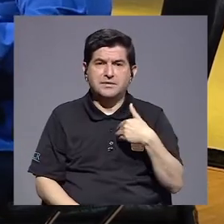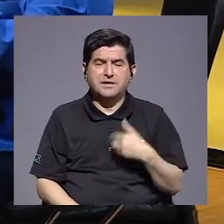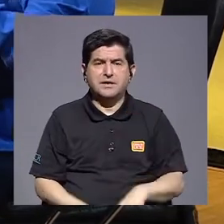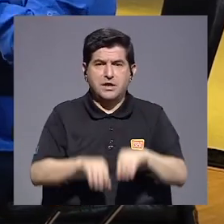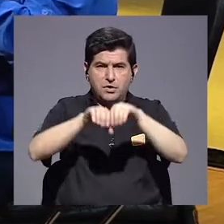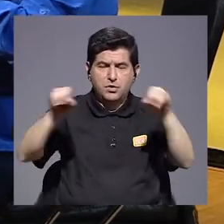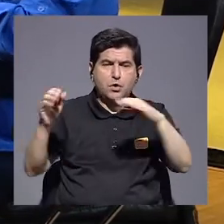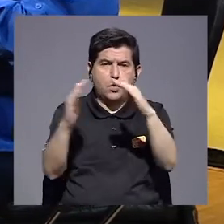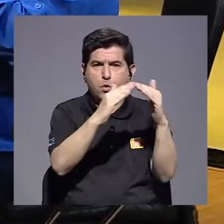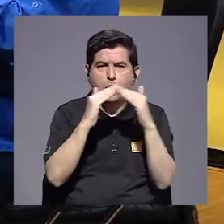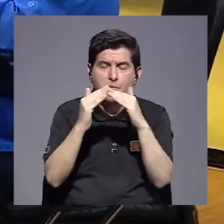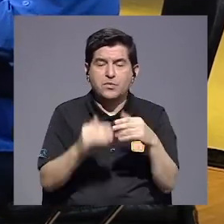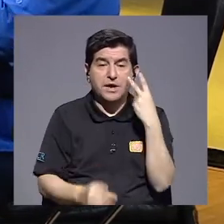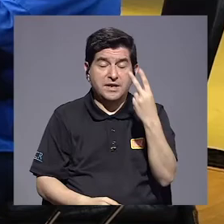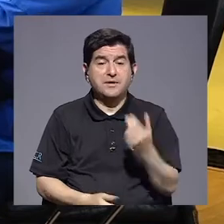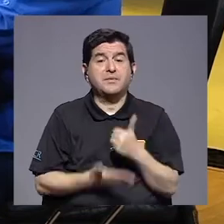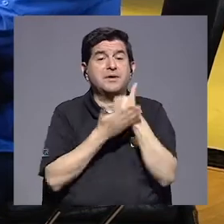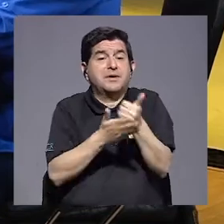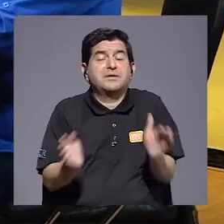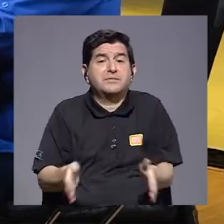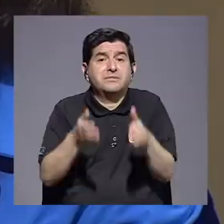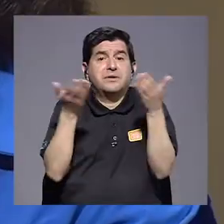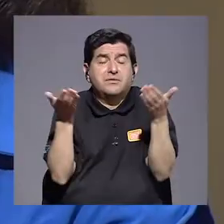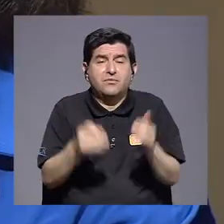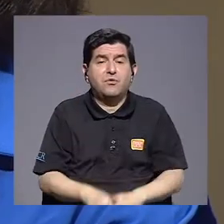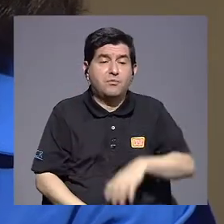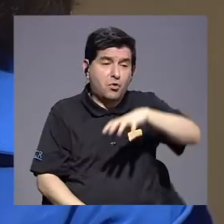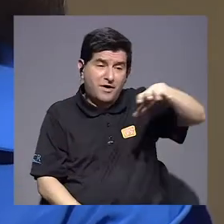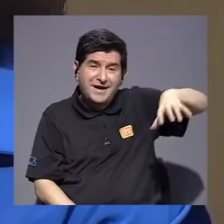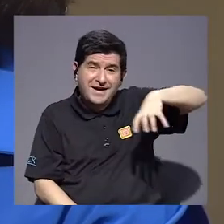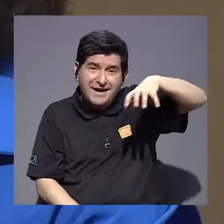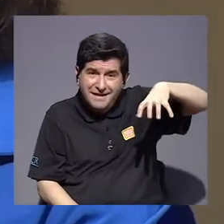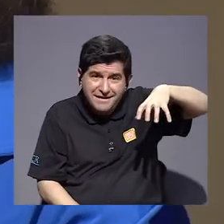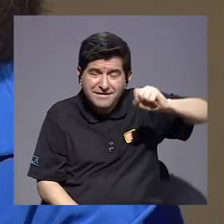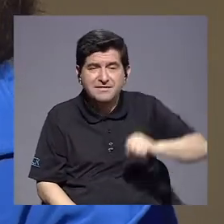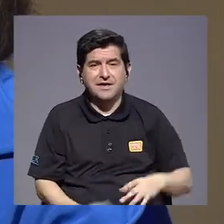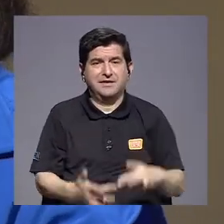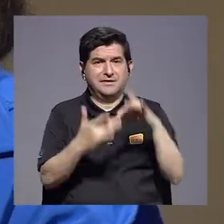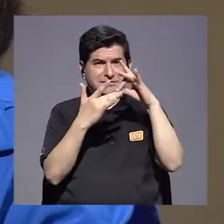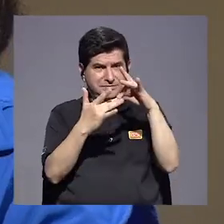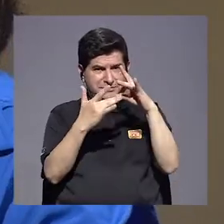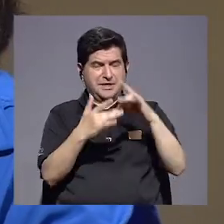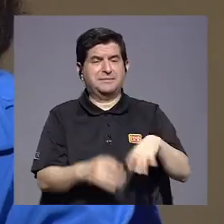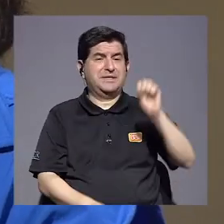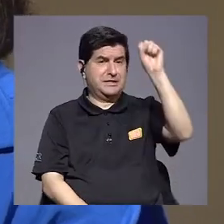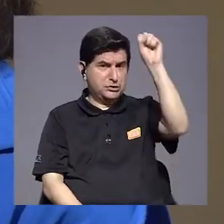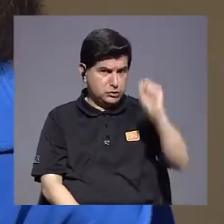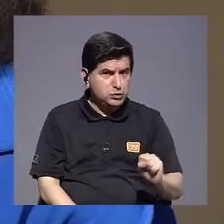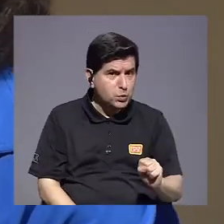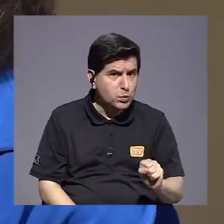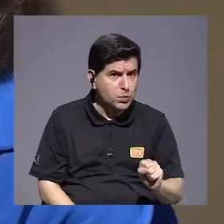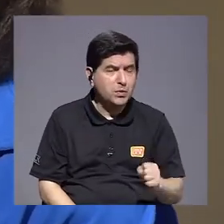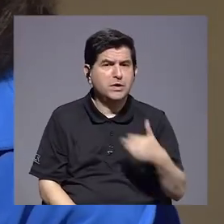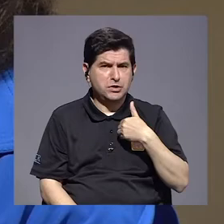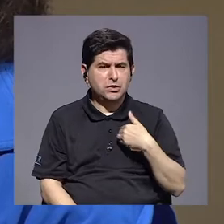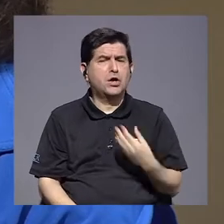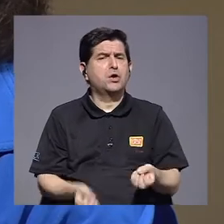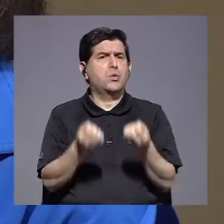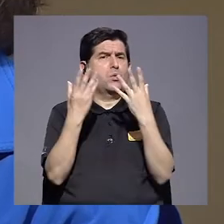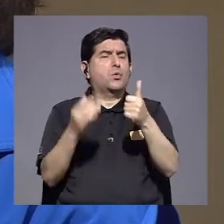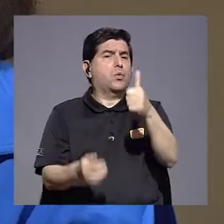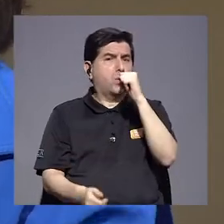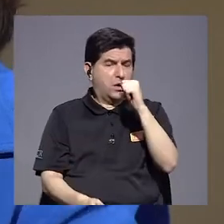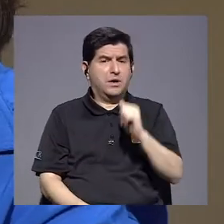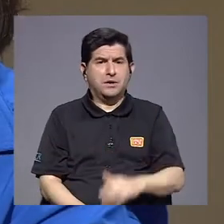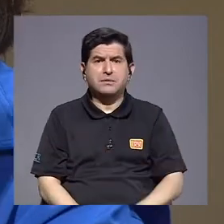son acueductos comunales y tenemos que ver cómo ayudamos. En el Caribe, sobre todo hablando del Caribe Sur, Caribe tiene mucha agua.